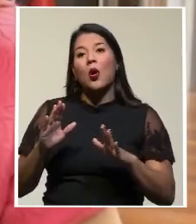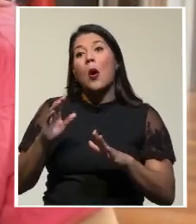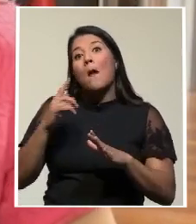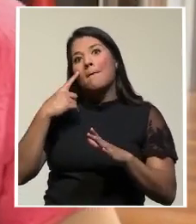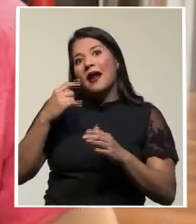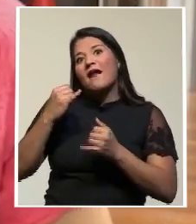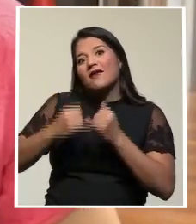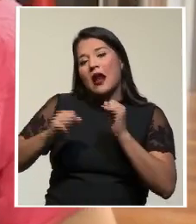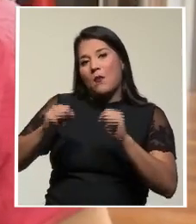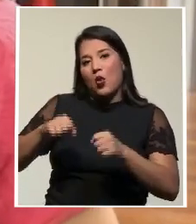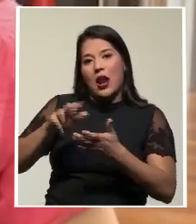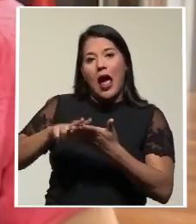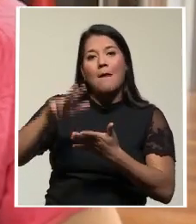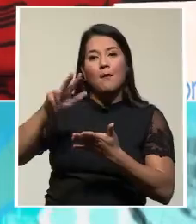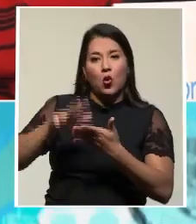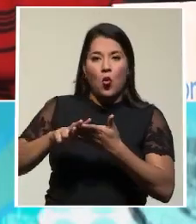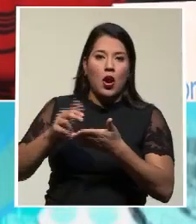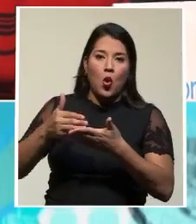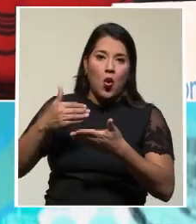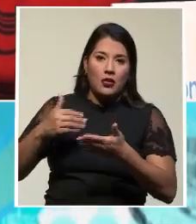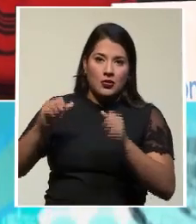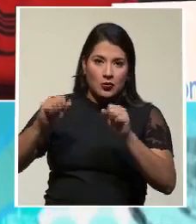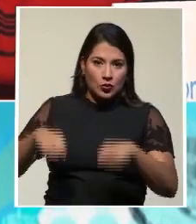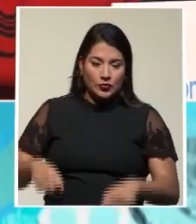del texto con la mayor prontitud.